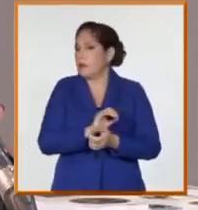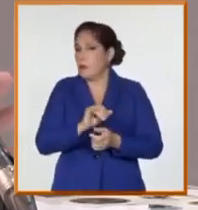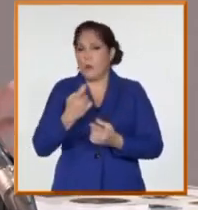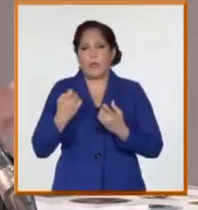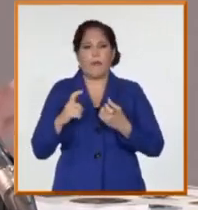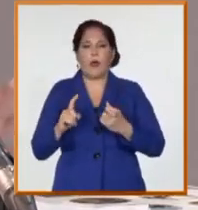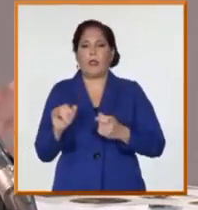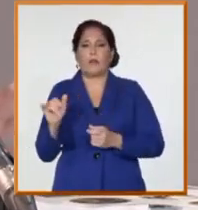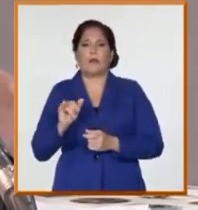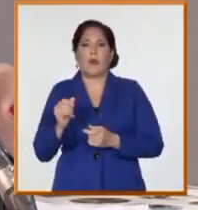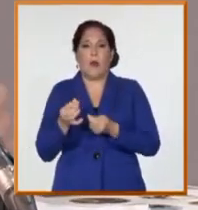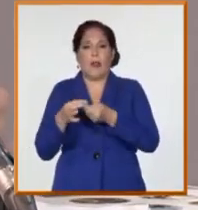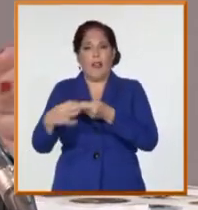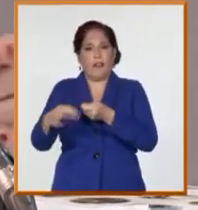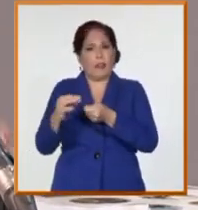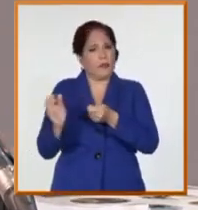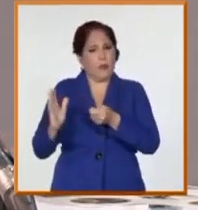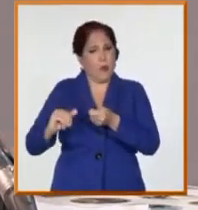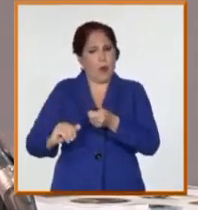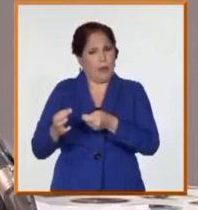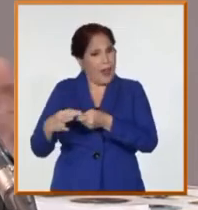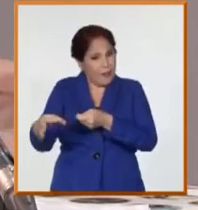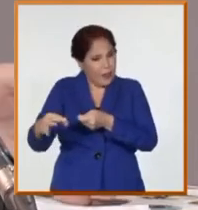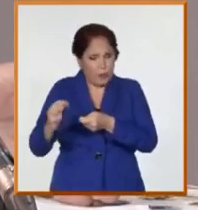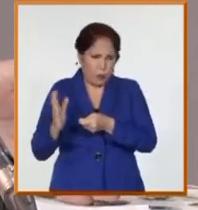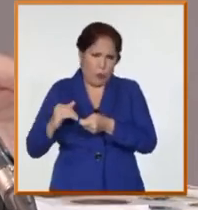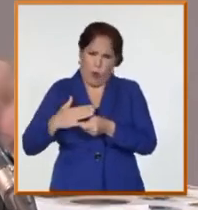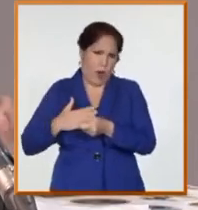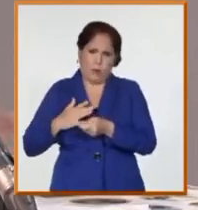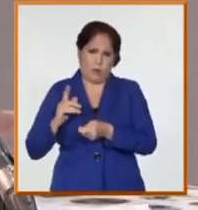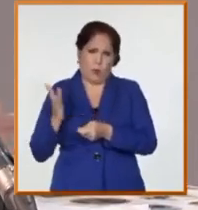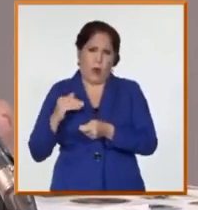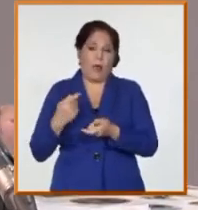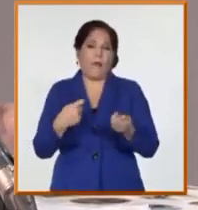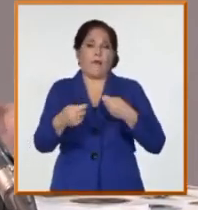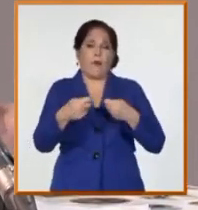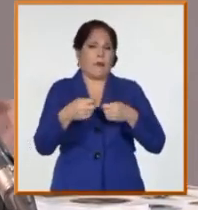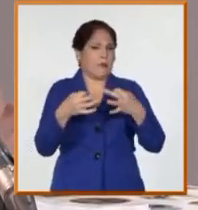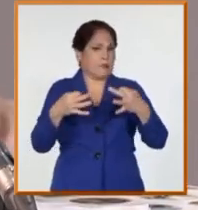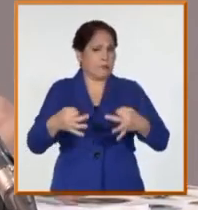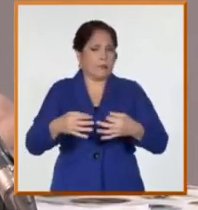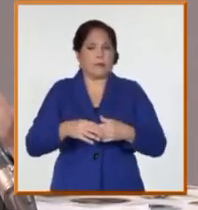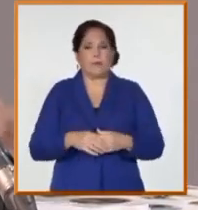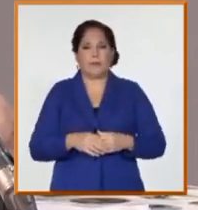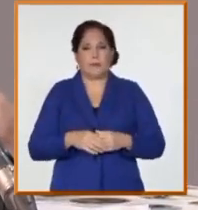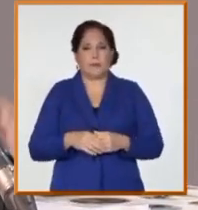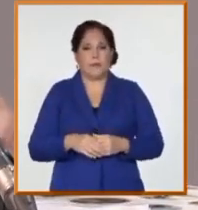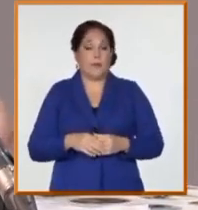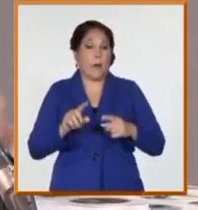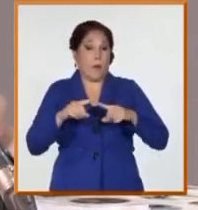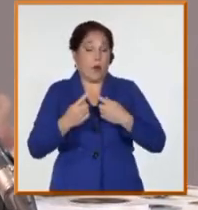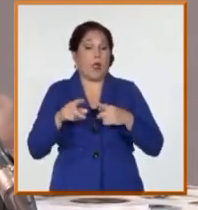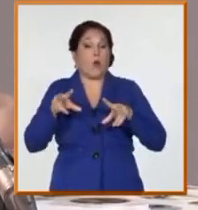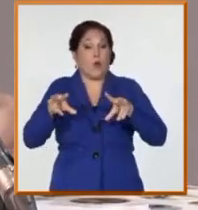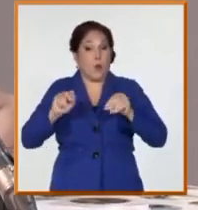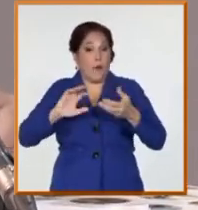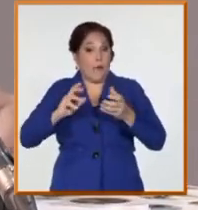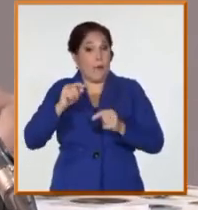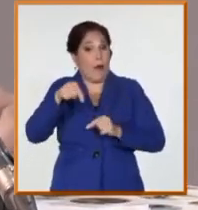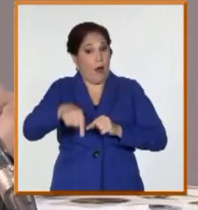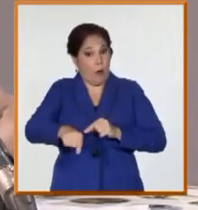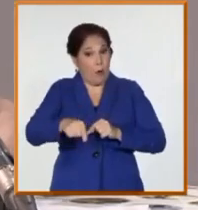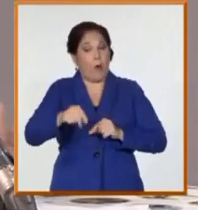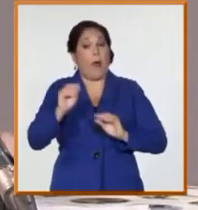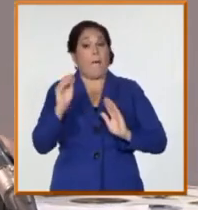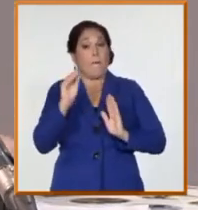y no manejamos efectivo en nuestra relaciones comerciales de Cara a las nuevas actividades que estamos realizando